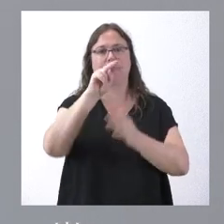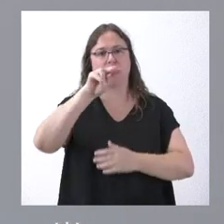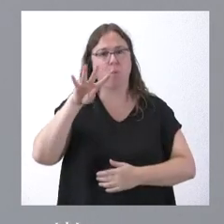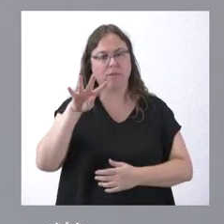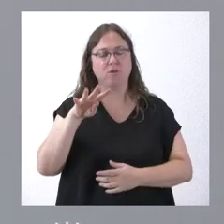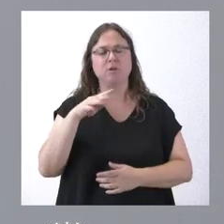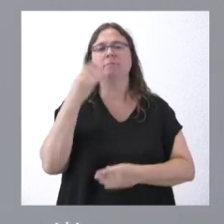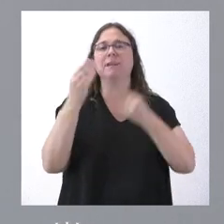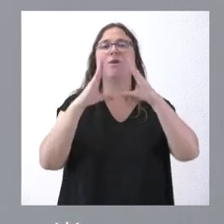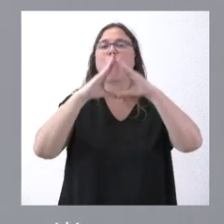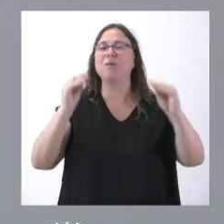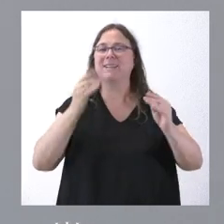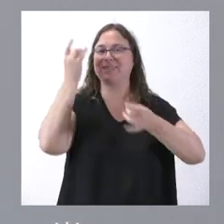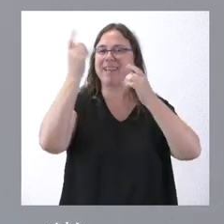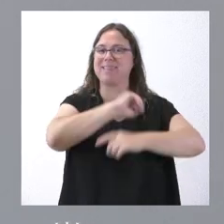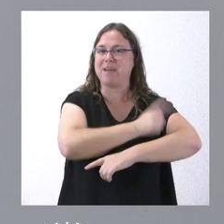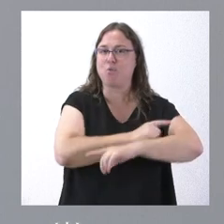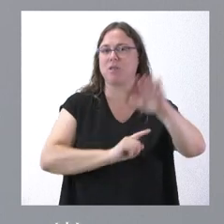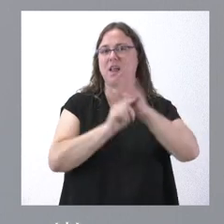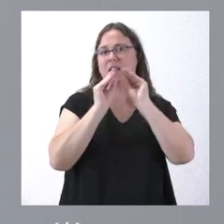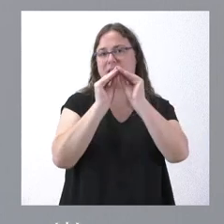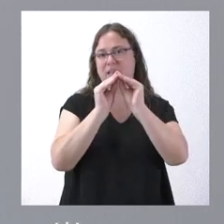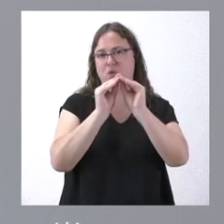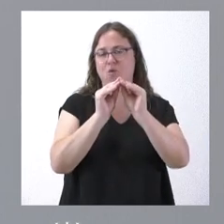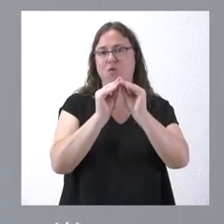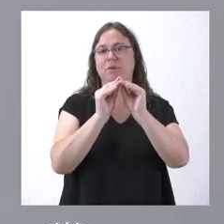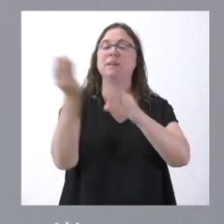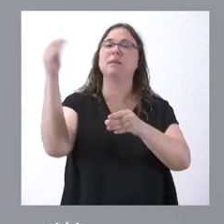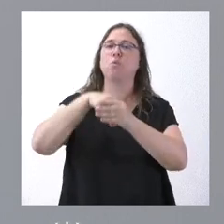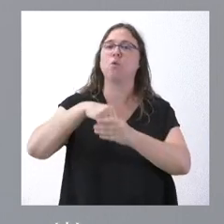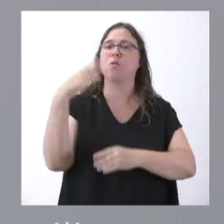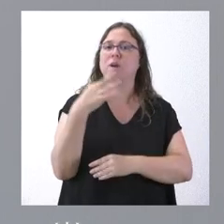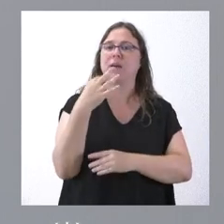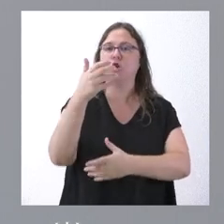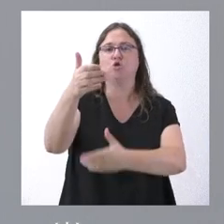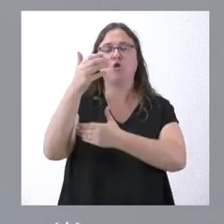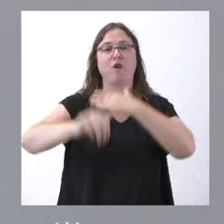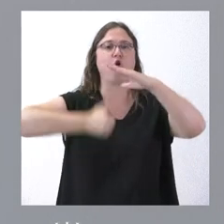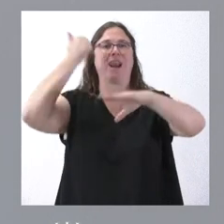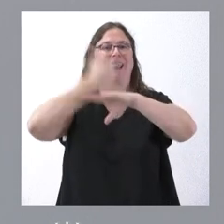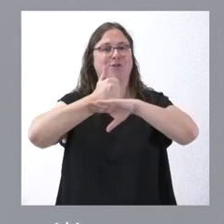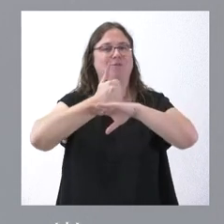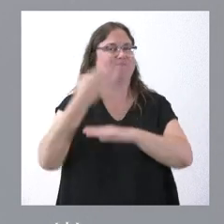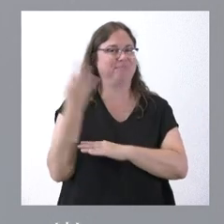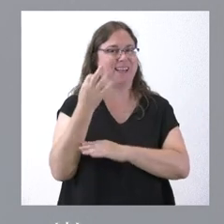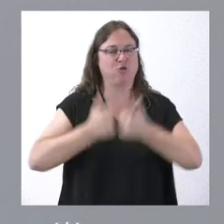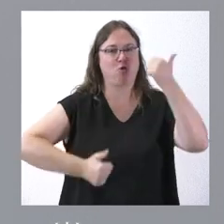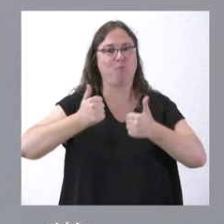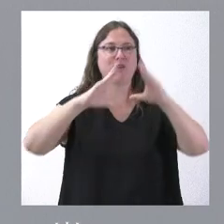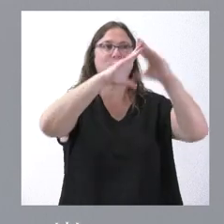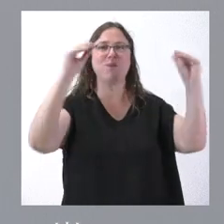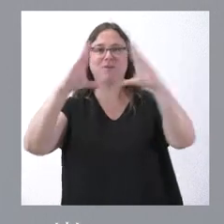actividades universitarias de promoción deportiva y desarrollo, que incluye el trofeo rector, que es una competición